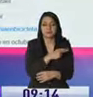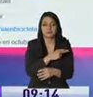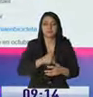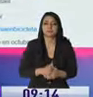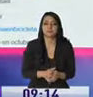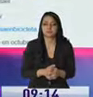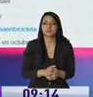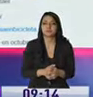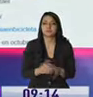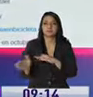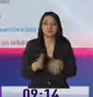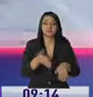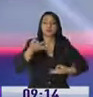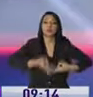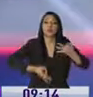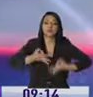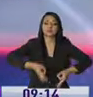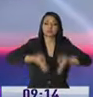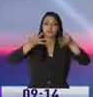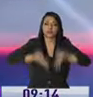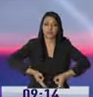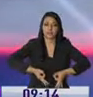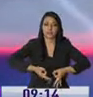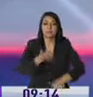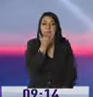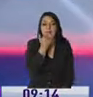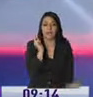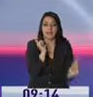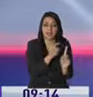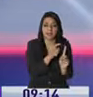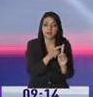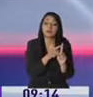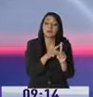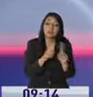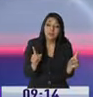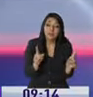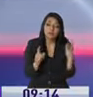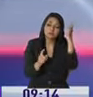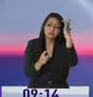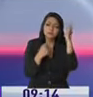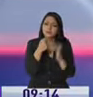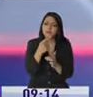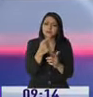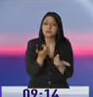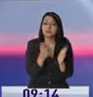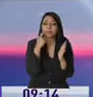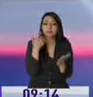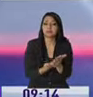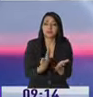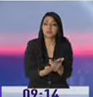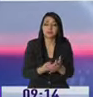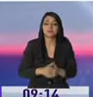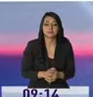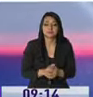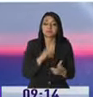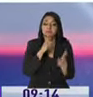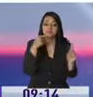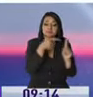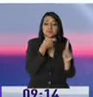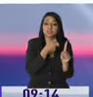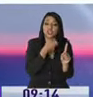Juez ratificó la existencia material de la infracción, pero dijo que no se demostró que Payares fuera